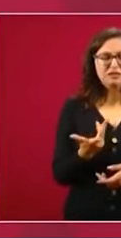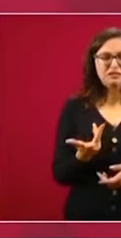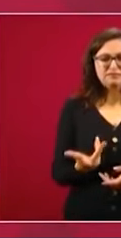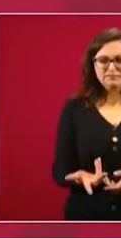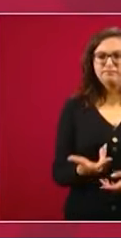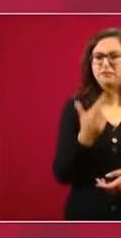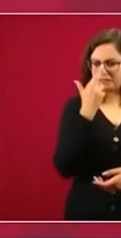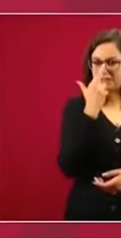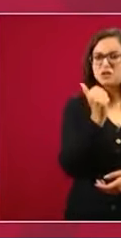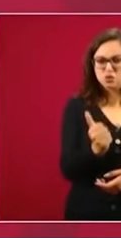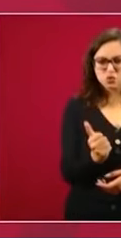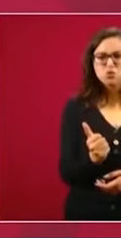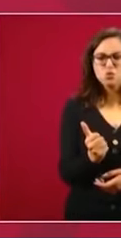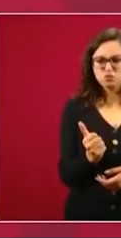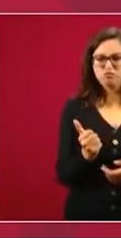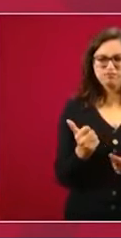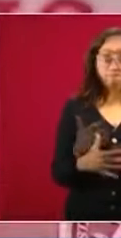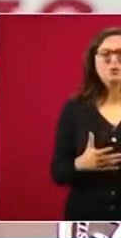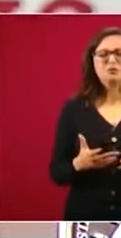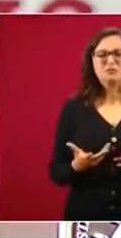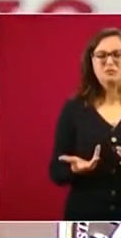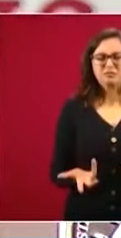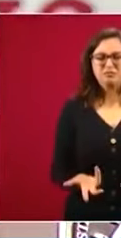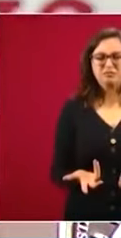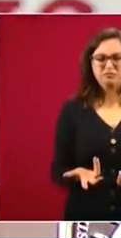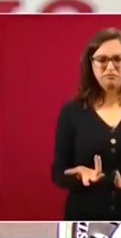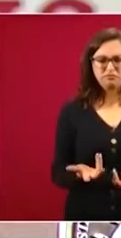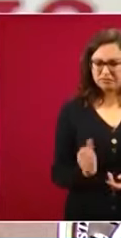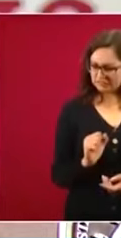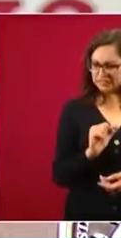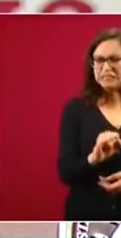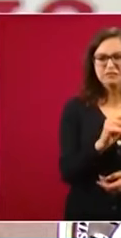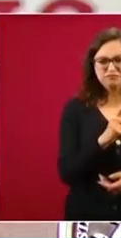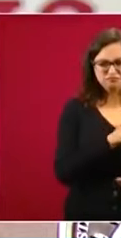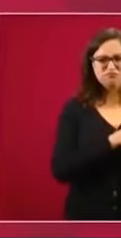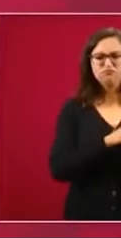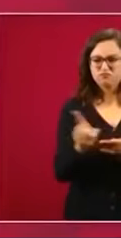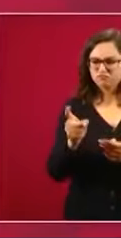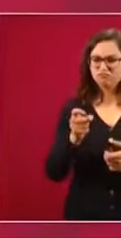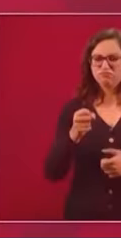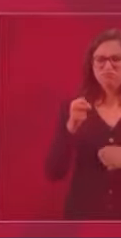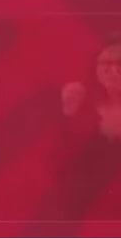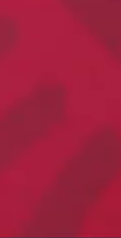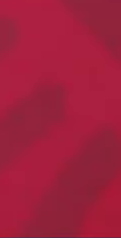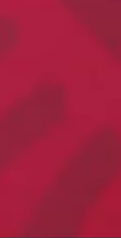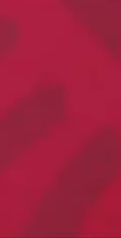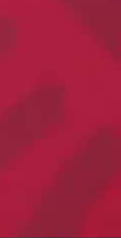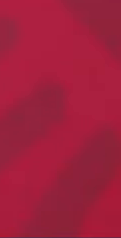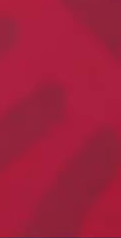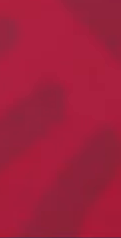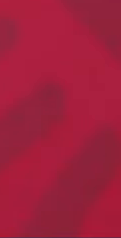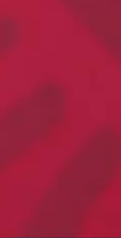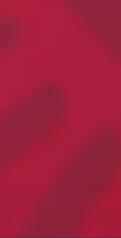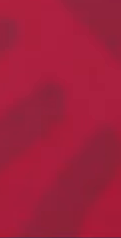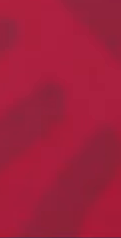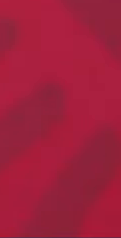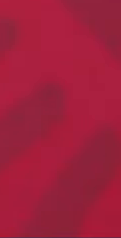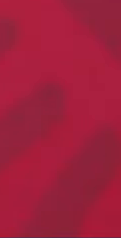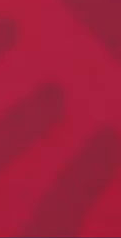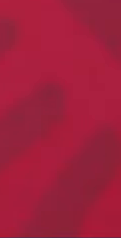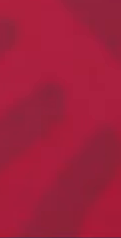con razón muy dolidas y que tienen derecho de manifestarse, pero no creo que esa